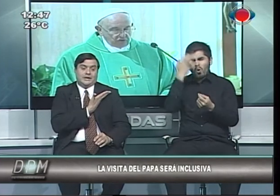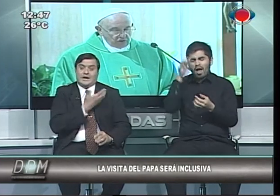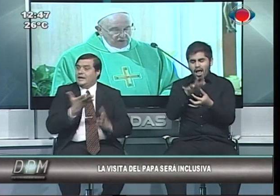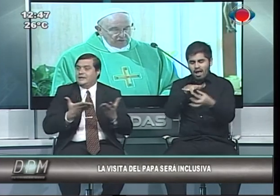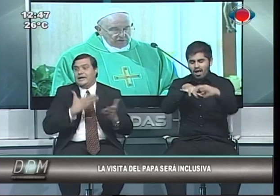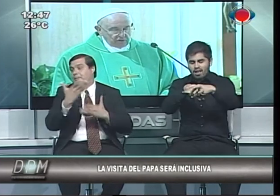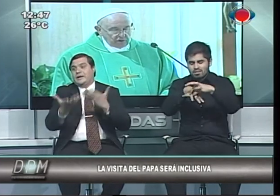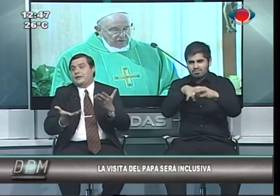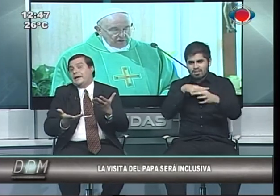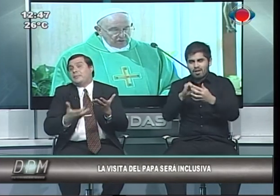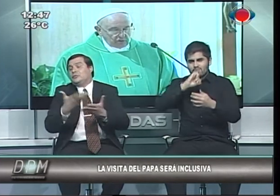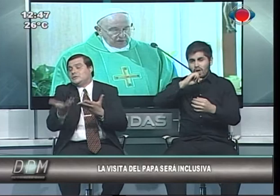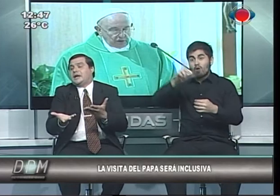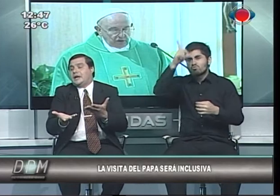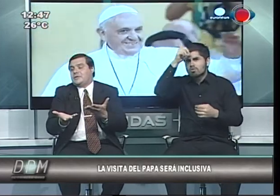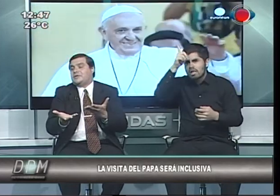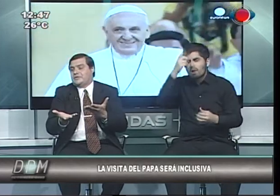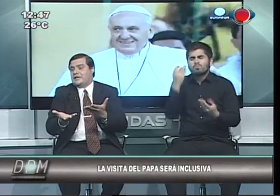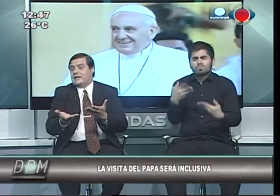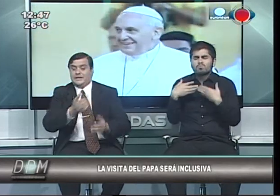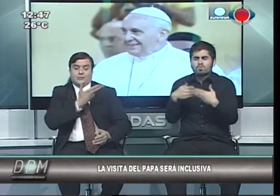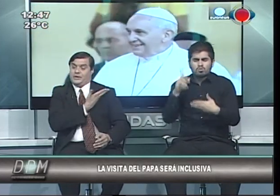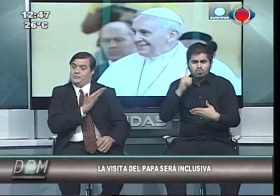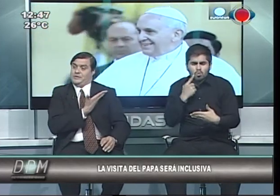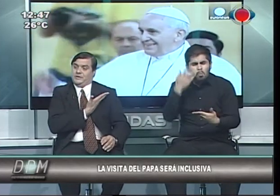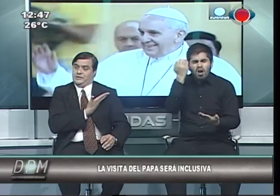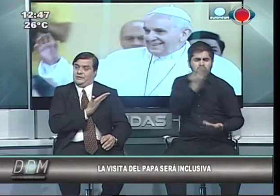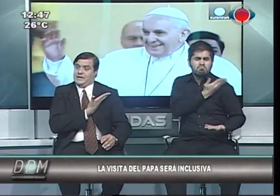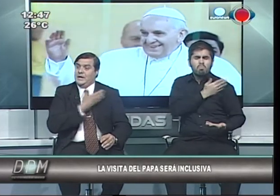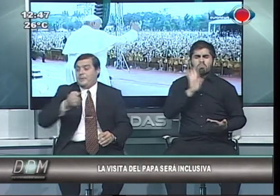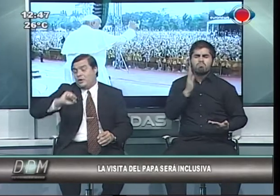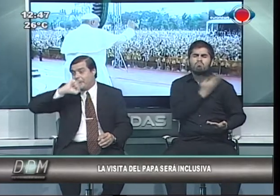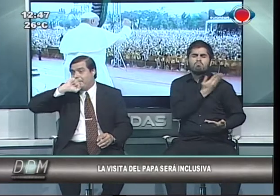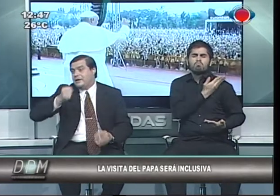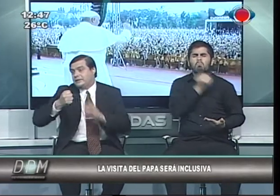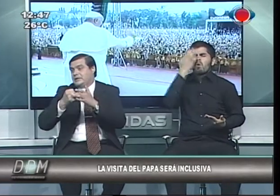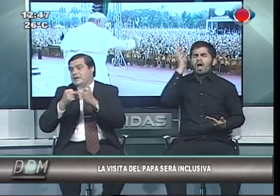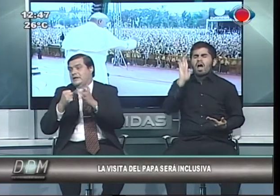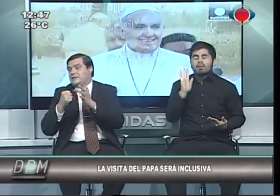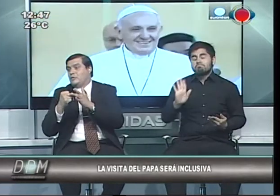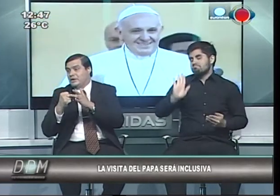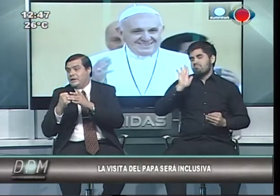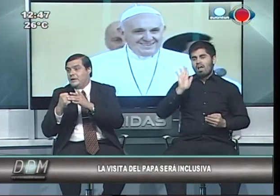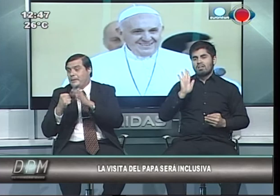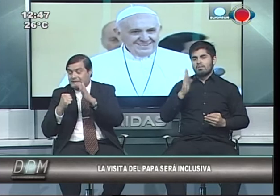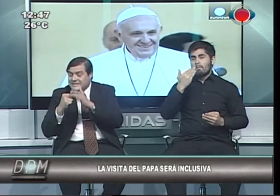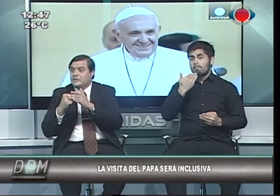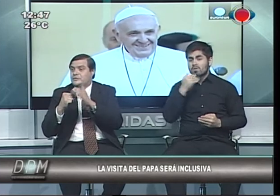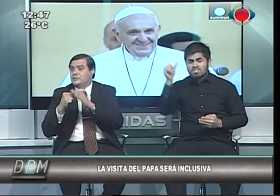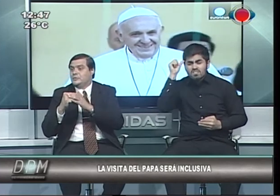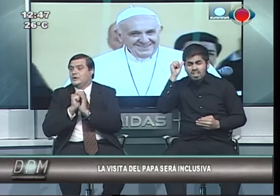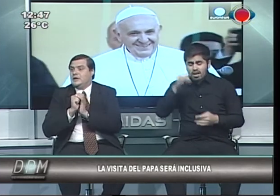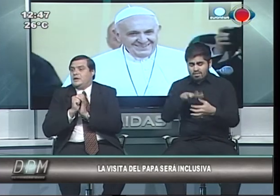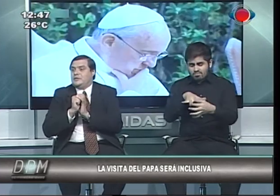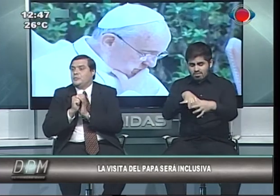poco autoridad, y hay que preguntarle a las personas sobre Argentina por qué pusieron esto, ¿verdad? Claro. Pero el Papa es la simbología del Papa, el signo